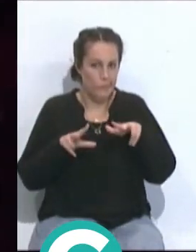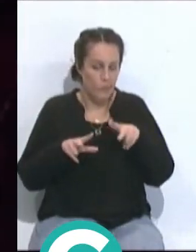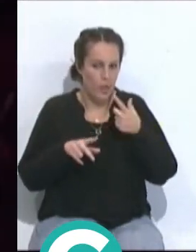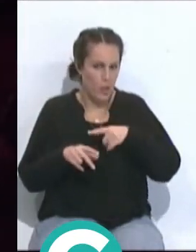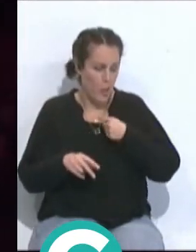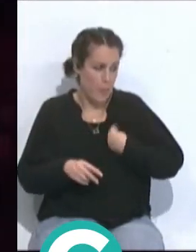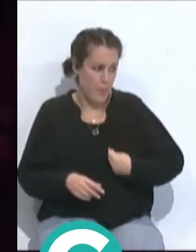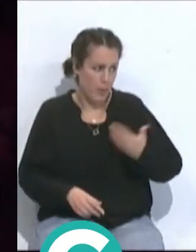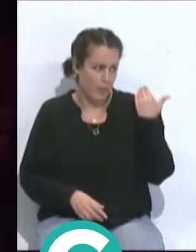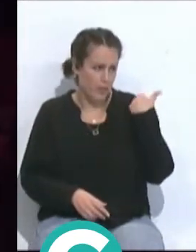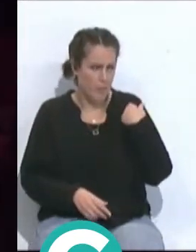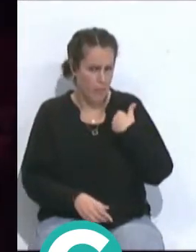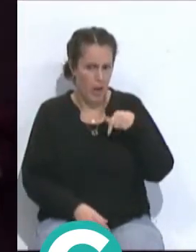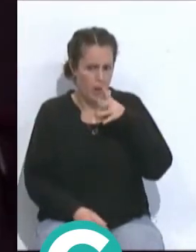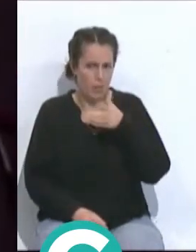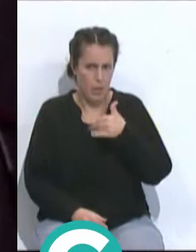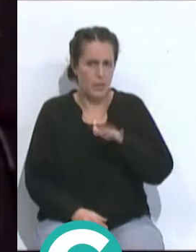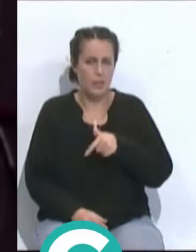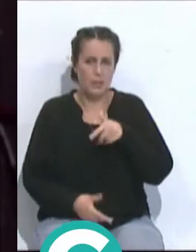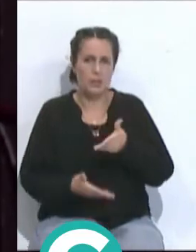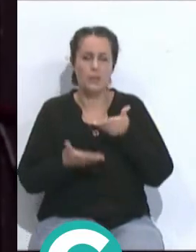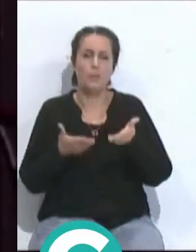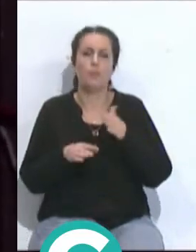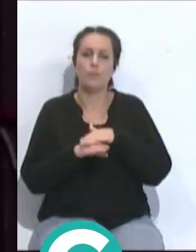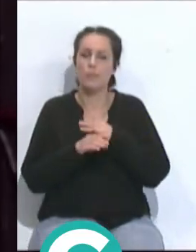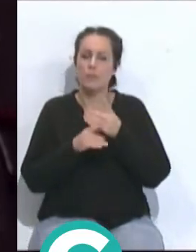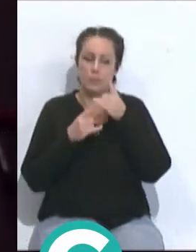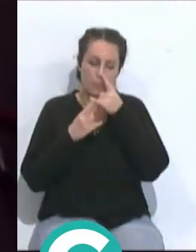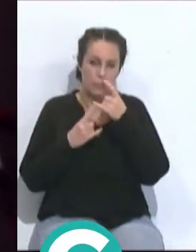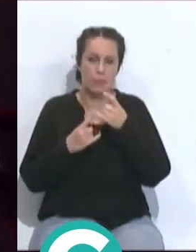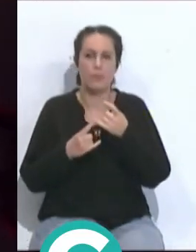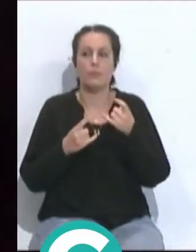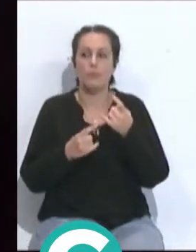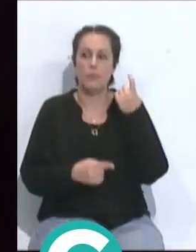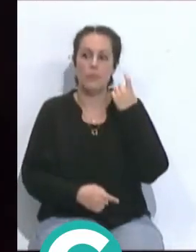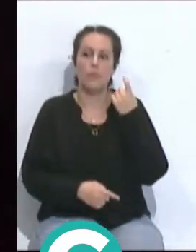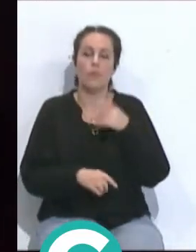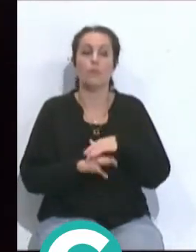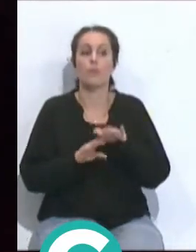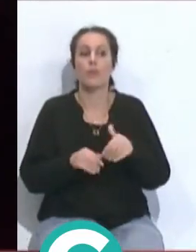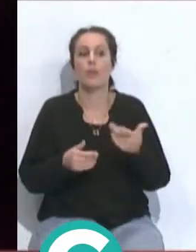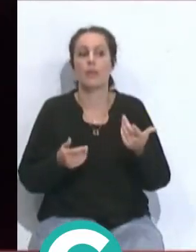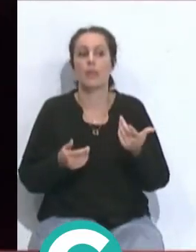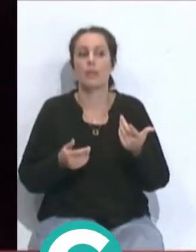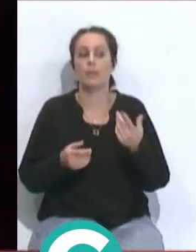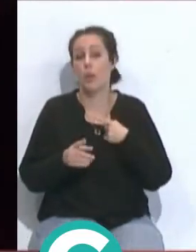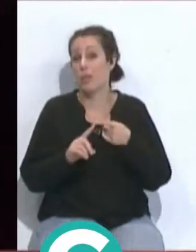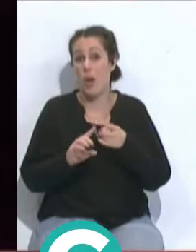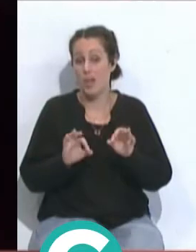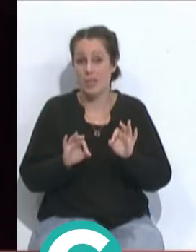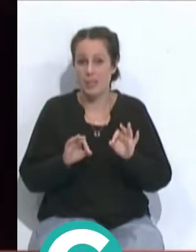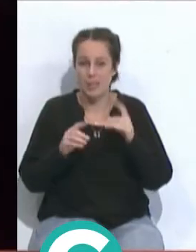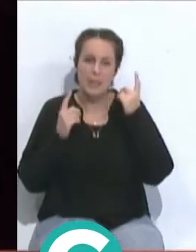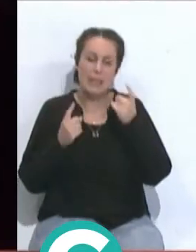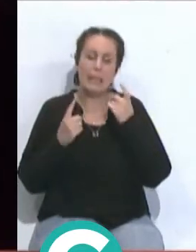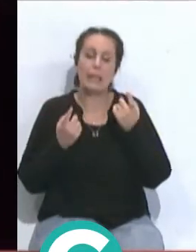fuimos nosotros mismos, y eso ayuda, ¿no? Y contribuye a enganchar, ¿no? A los alumnos. Al final, ese es el objetivo, ¿no?